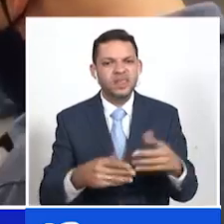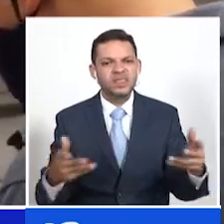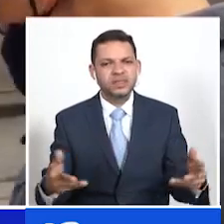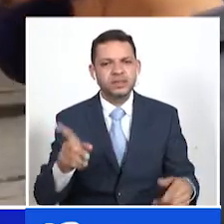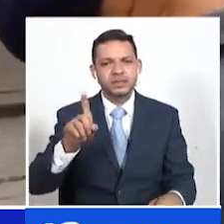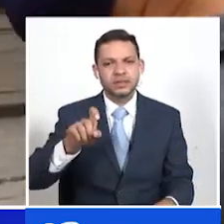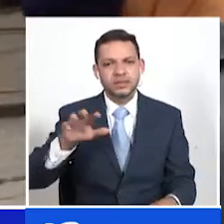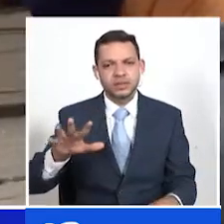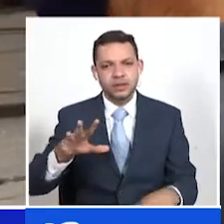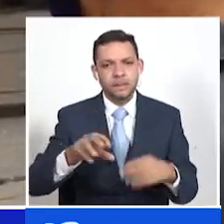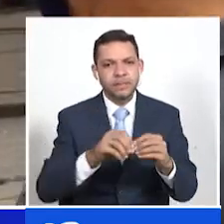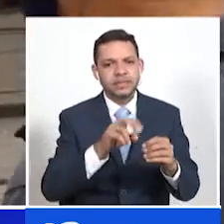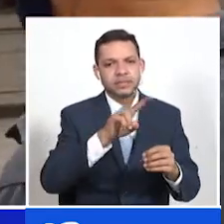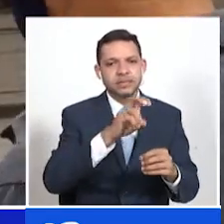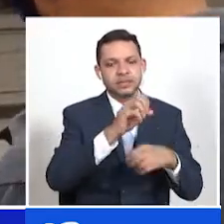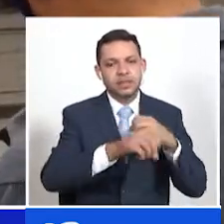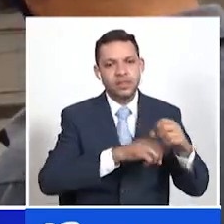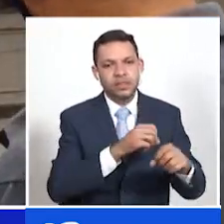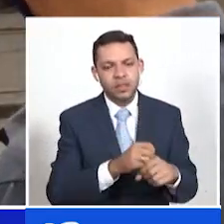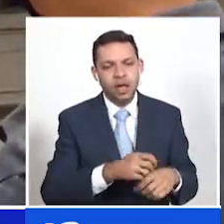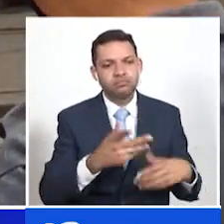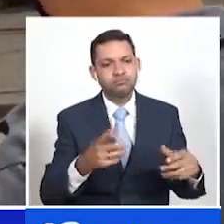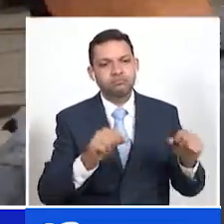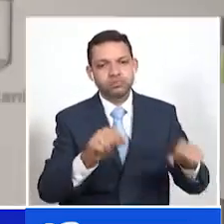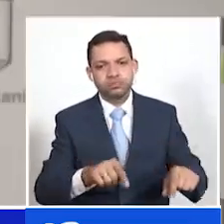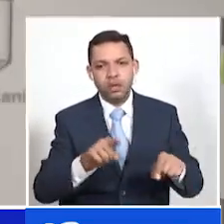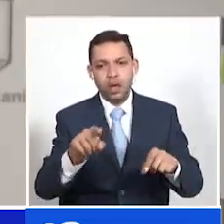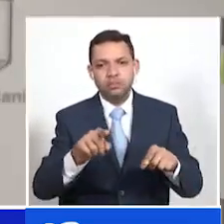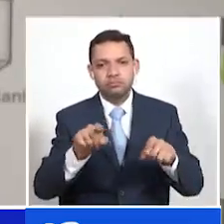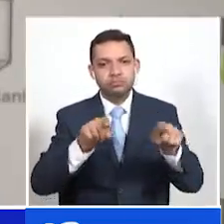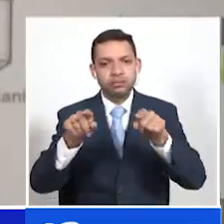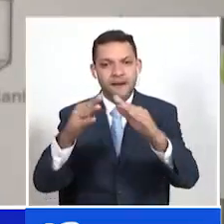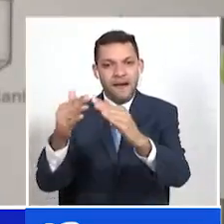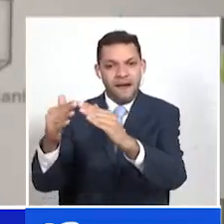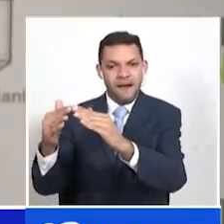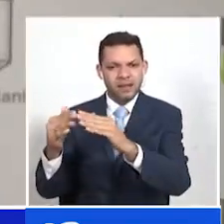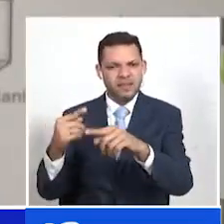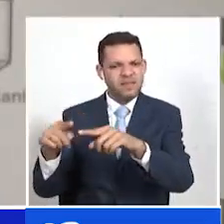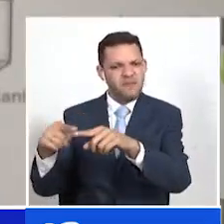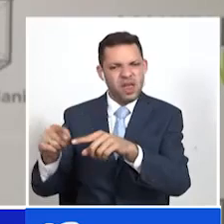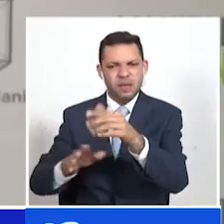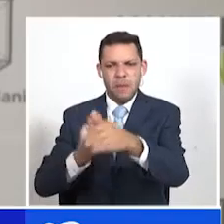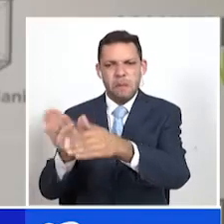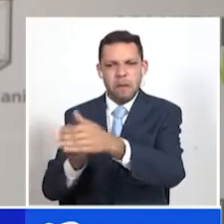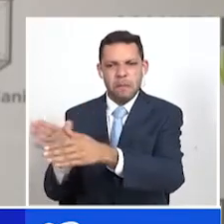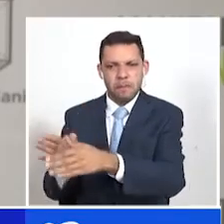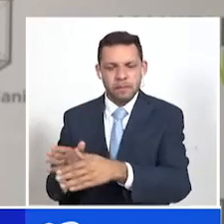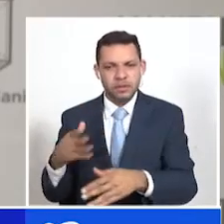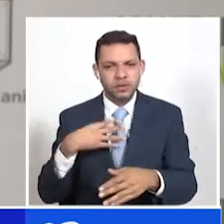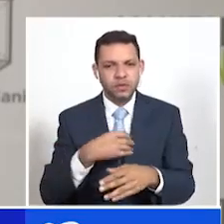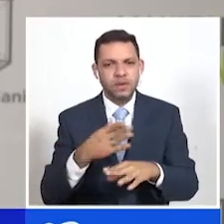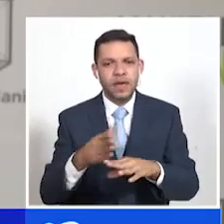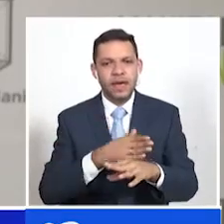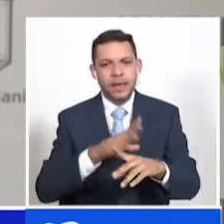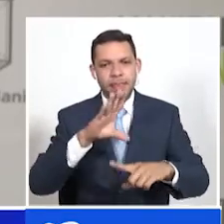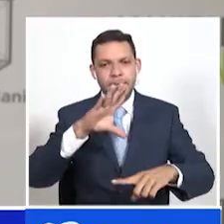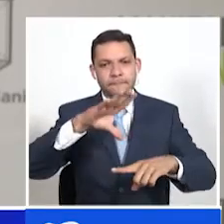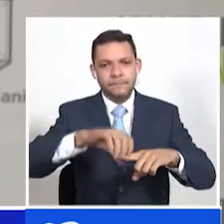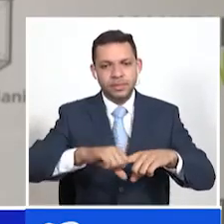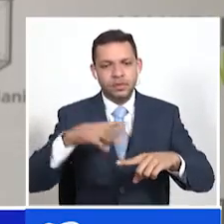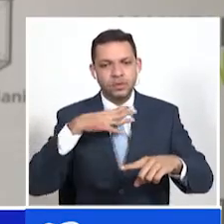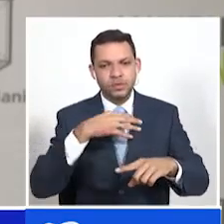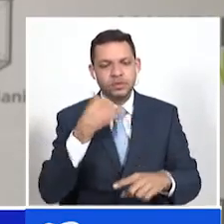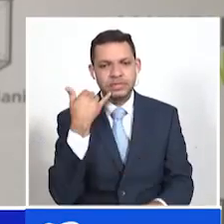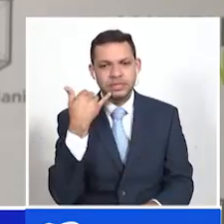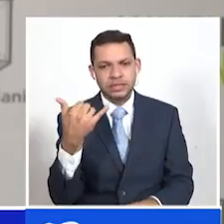65 y 70 años no institucionalizados. Combinando dos estrategias, que son el agendamiento mediante el llamado de las